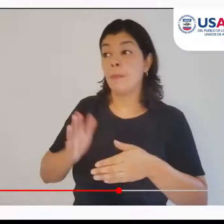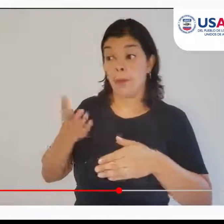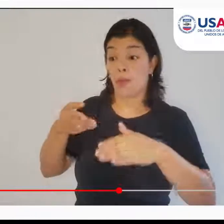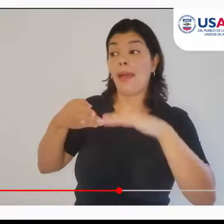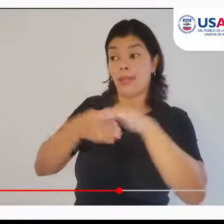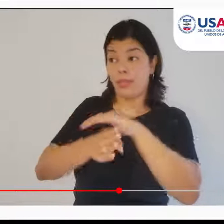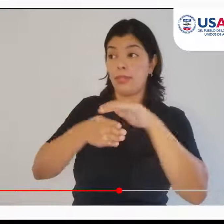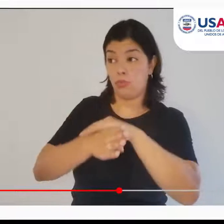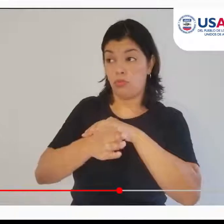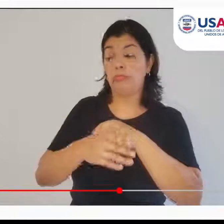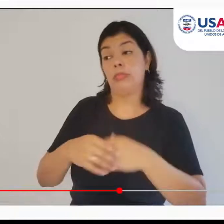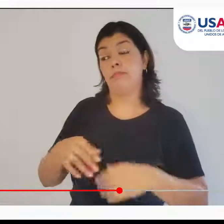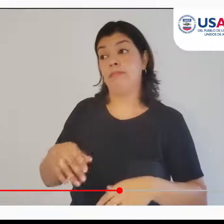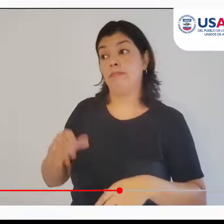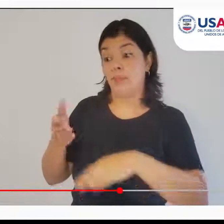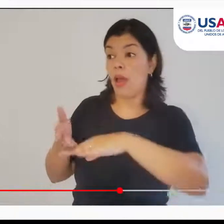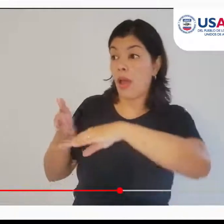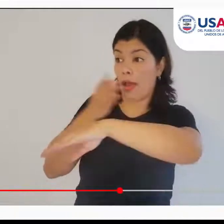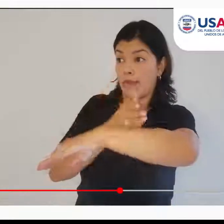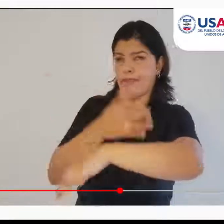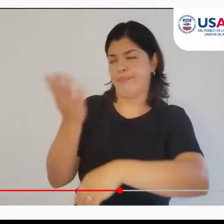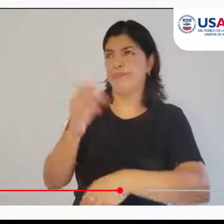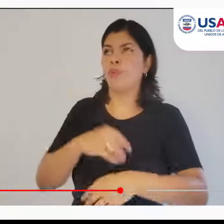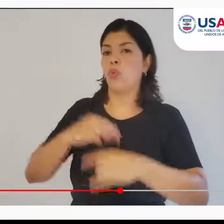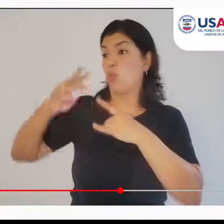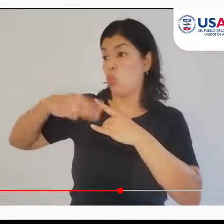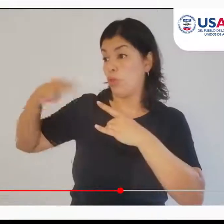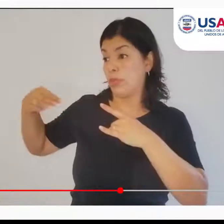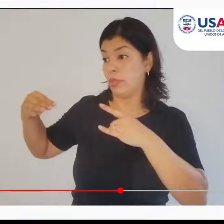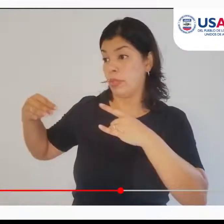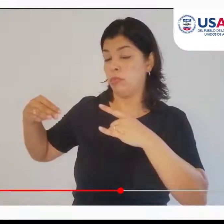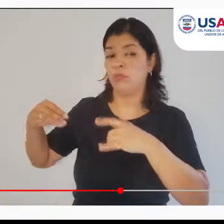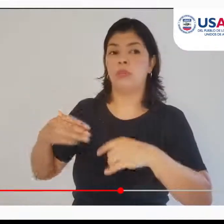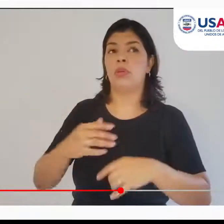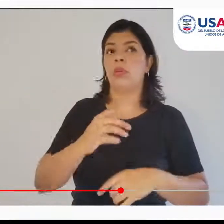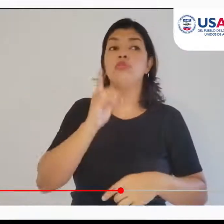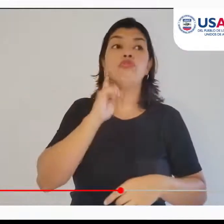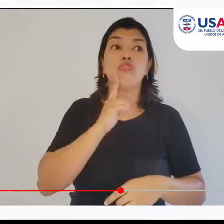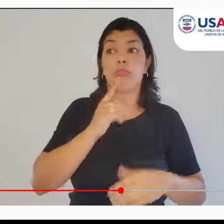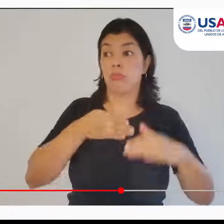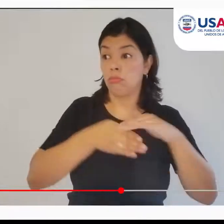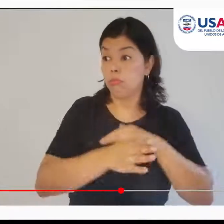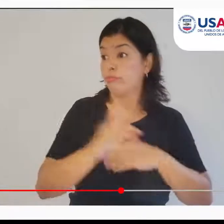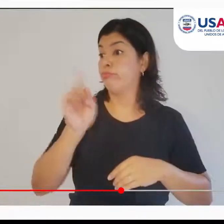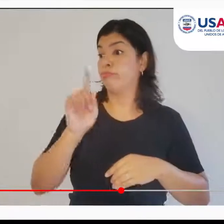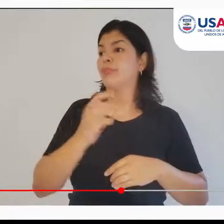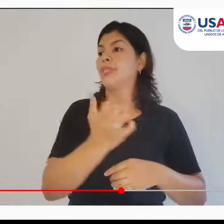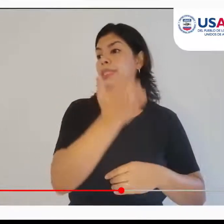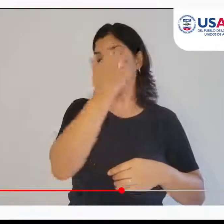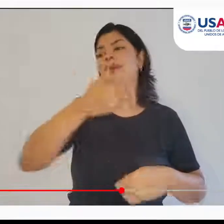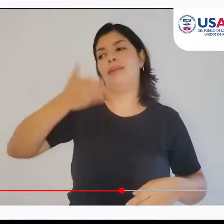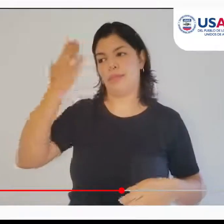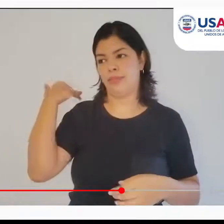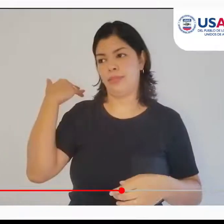al acceso, la verdad es que antes, por ejemplo, la Universidad del Magdalena no nos permitía el acceso a las personas sordas. Nosotros